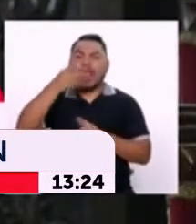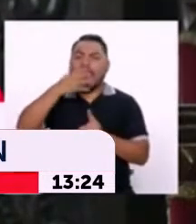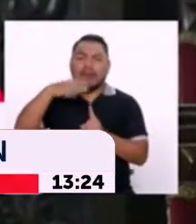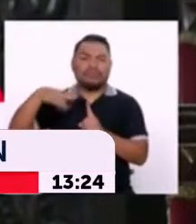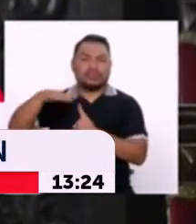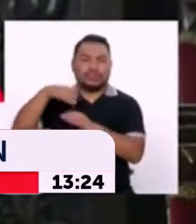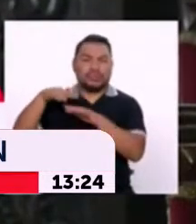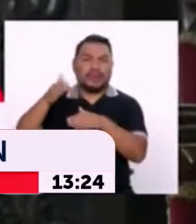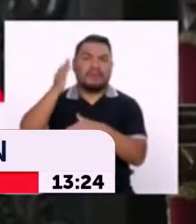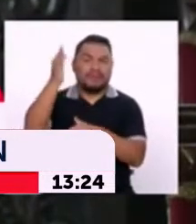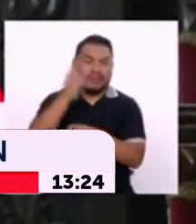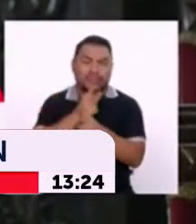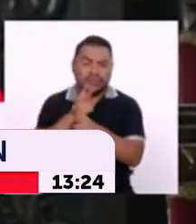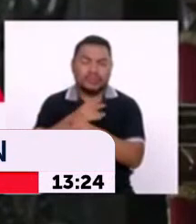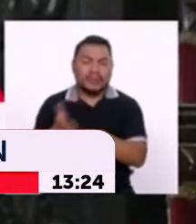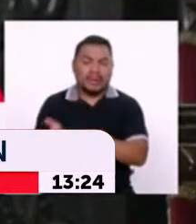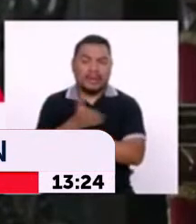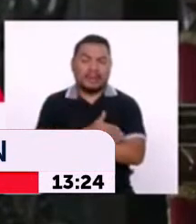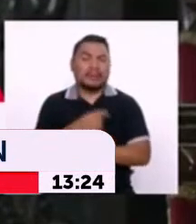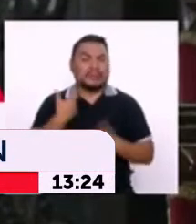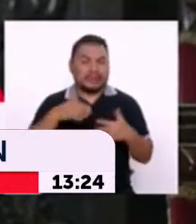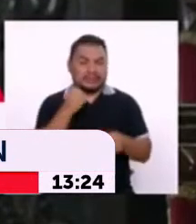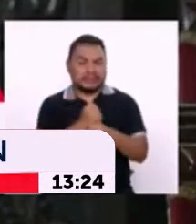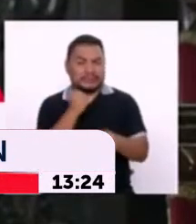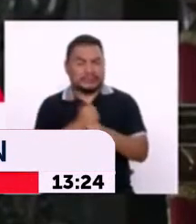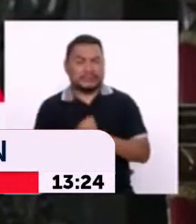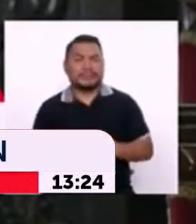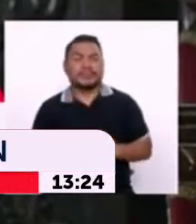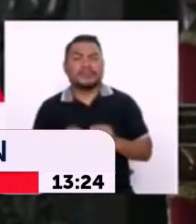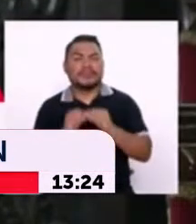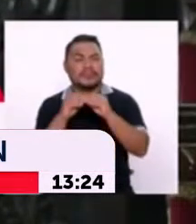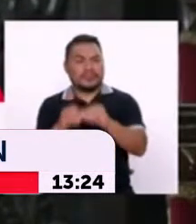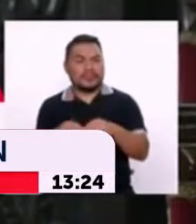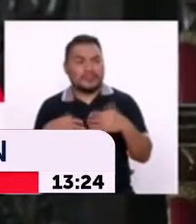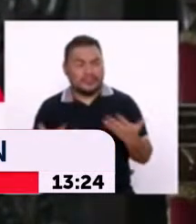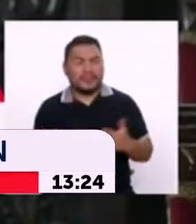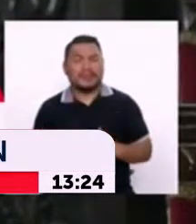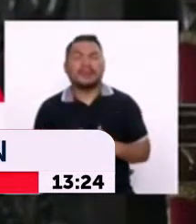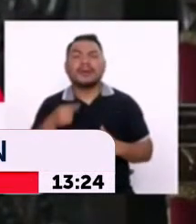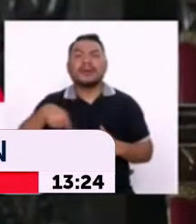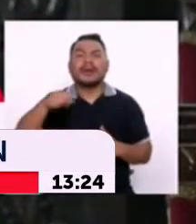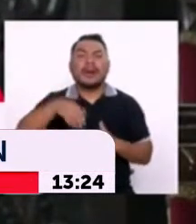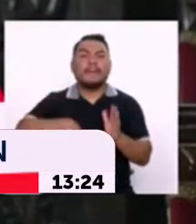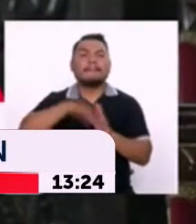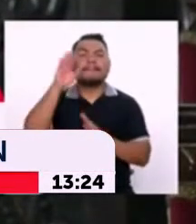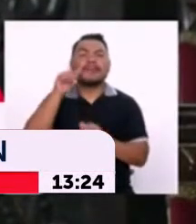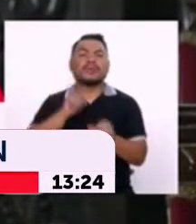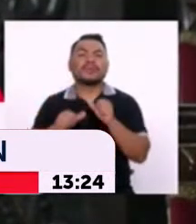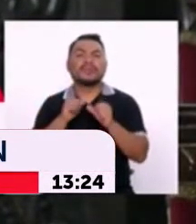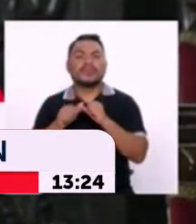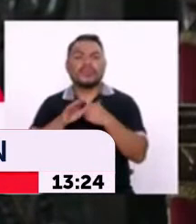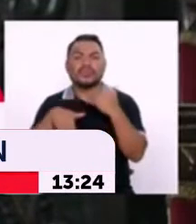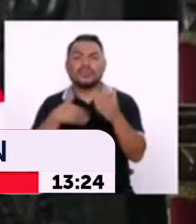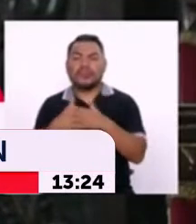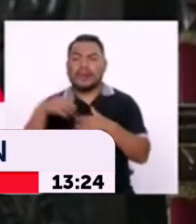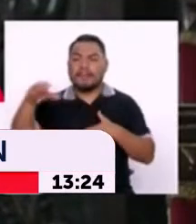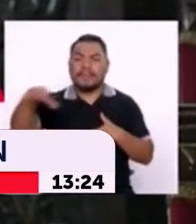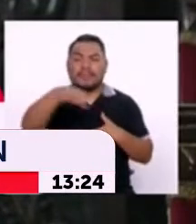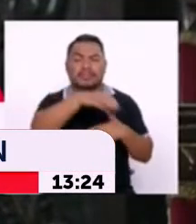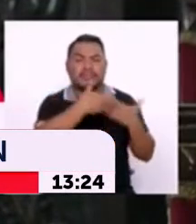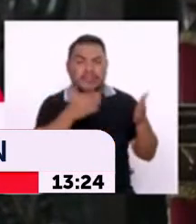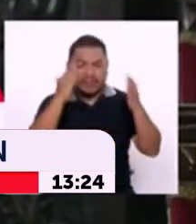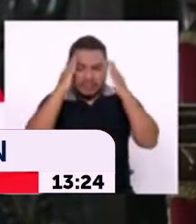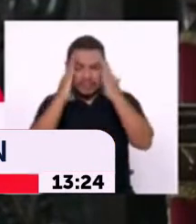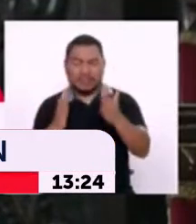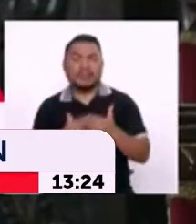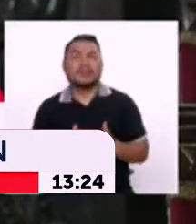global. Y para eso ya estamos trabajando en la implementación del mayor número de consultorios